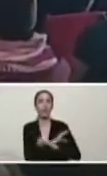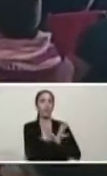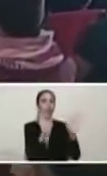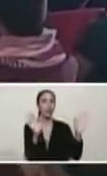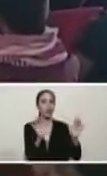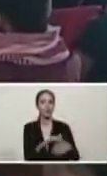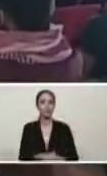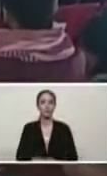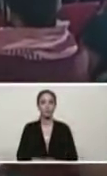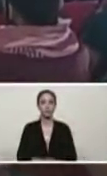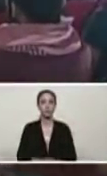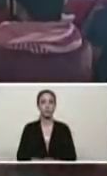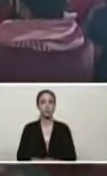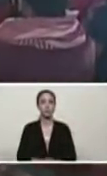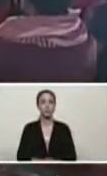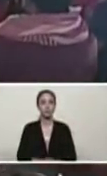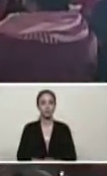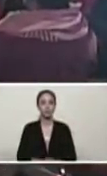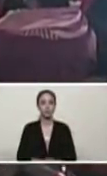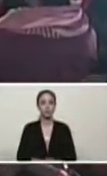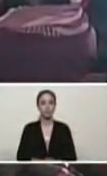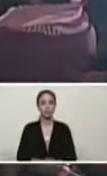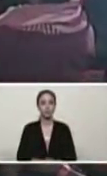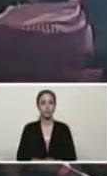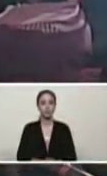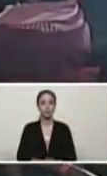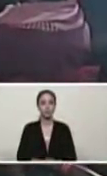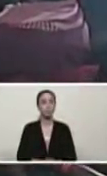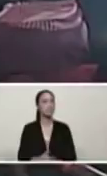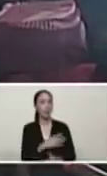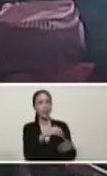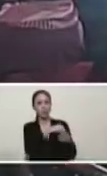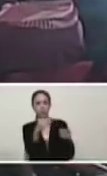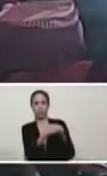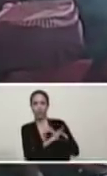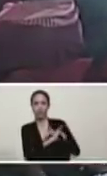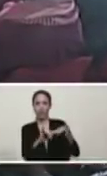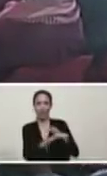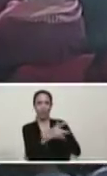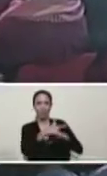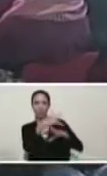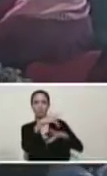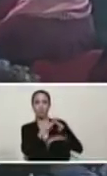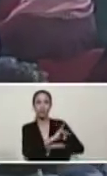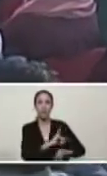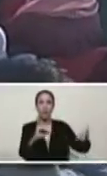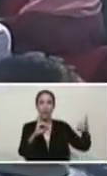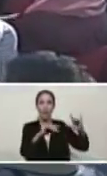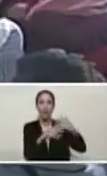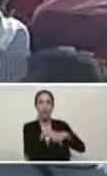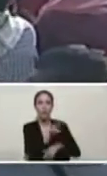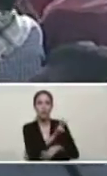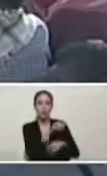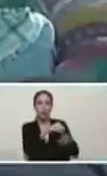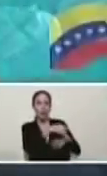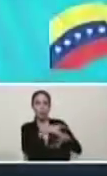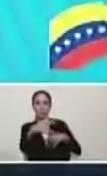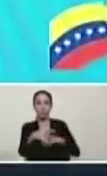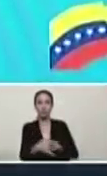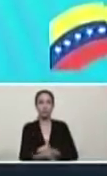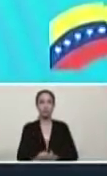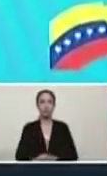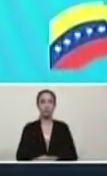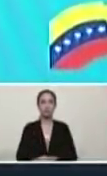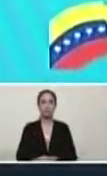clara. Imperialism, hands off Venezuela. Saquen sus manos imperialistas de Venezuela.